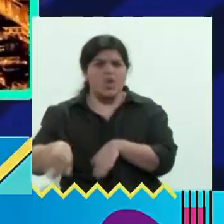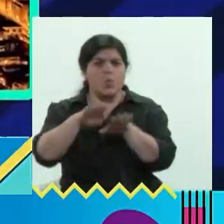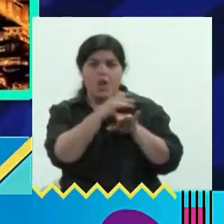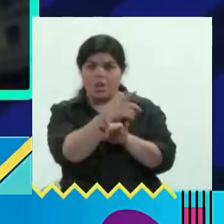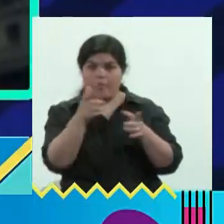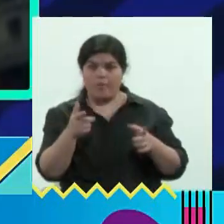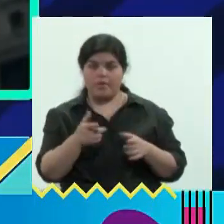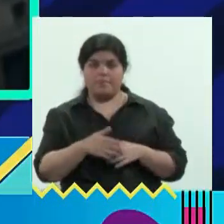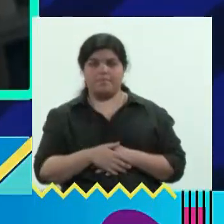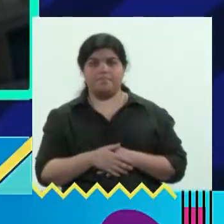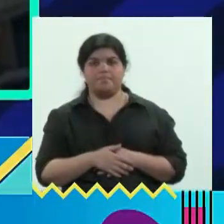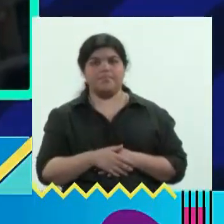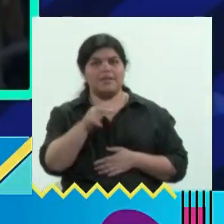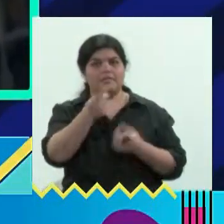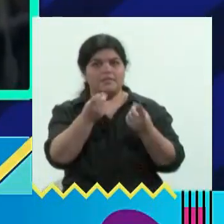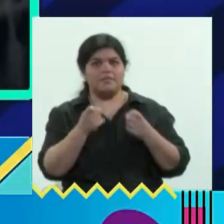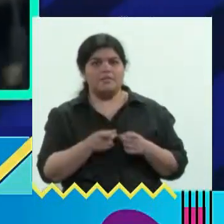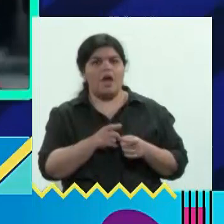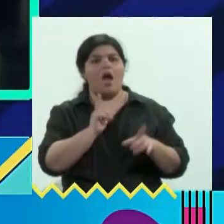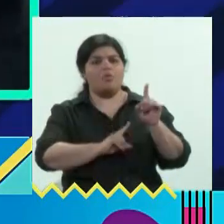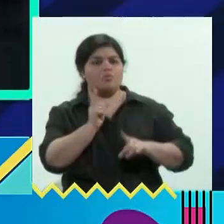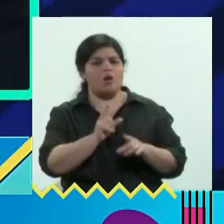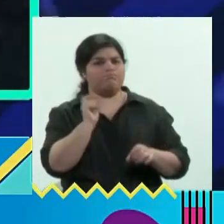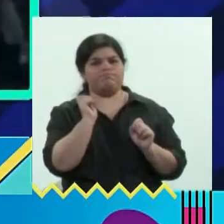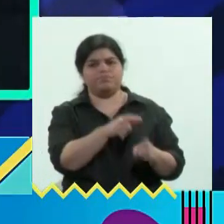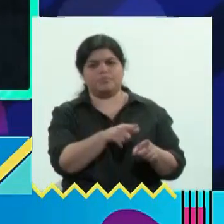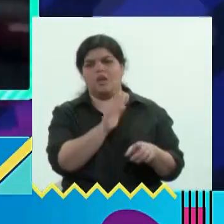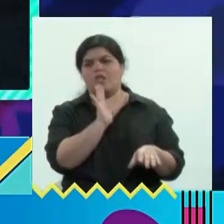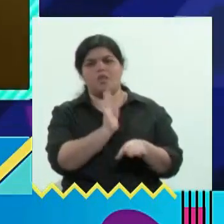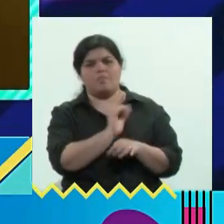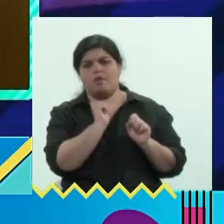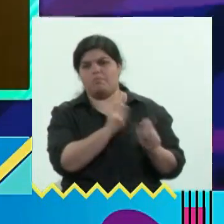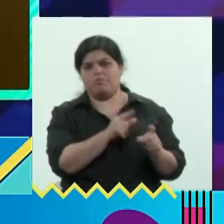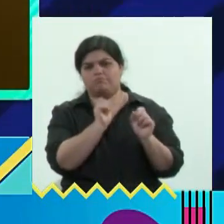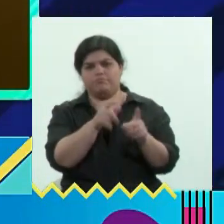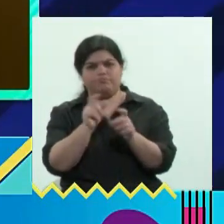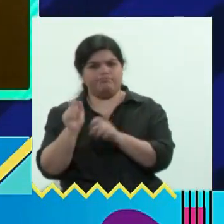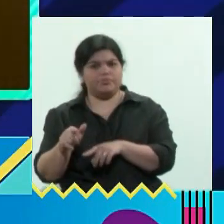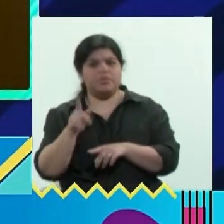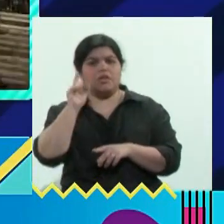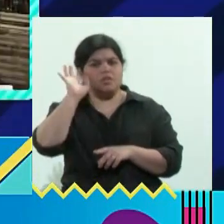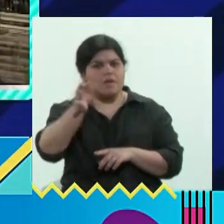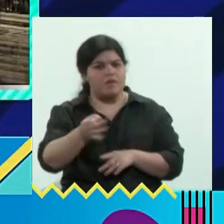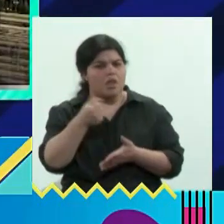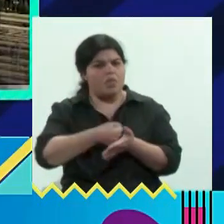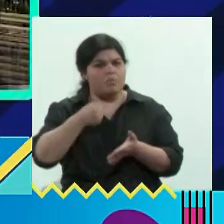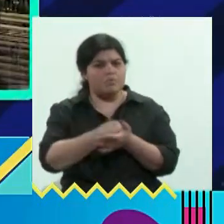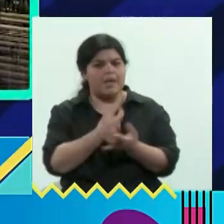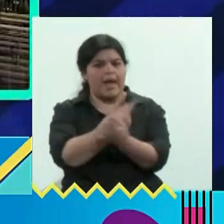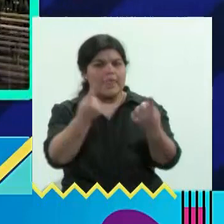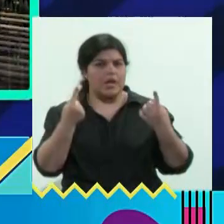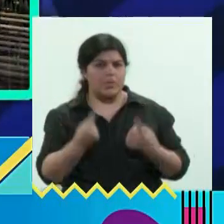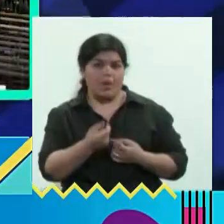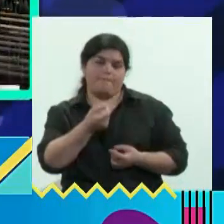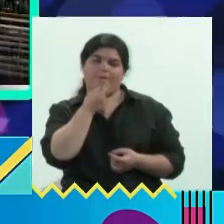con algunas, con ciertas especificidades, ¿no? Entonces yo creo que ese es el reto, saber descubrir cuáles son para cada lado, en este caso